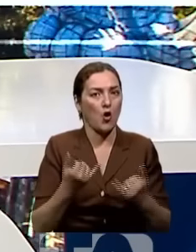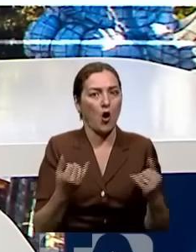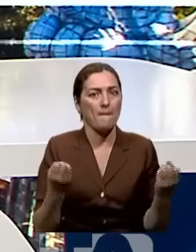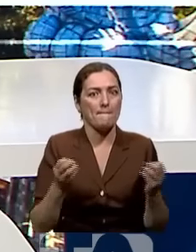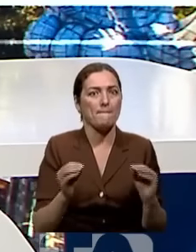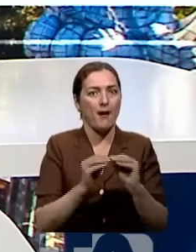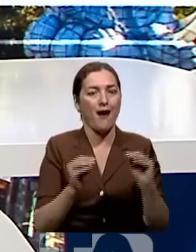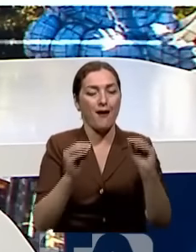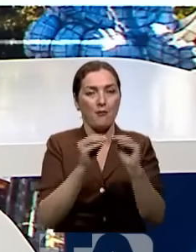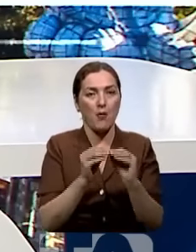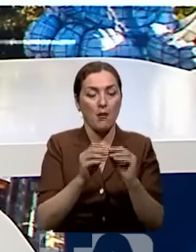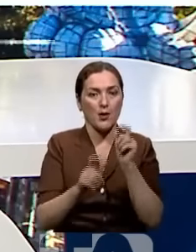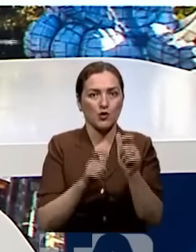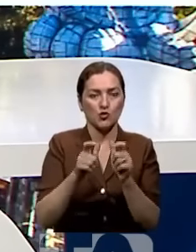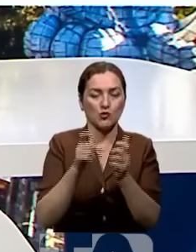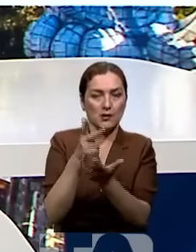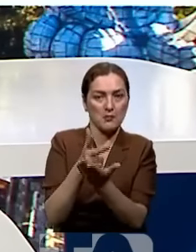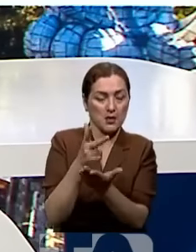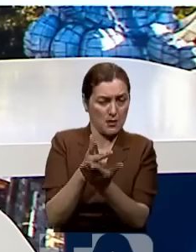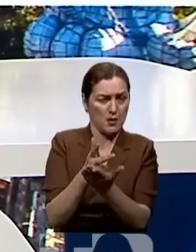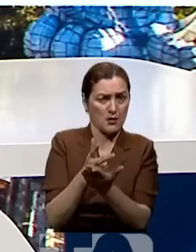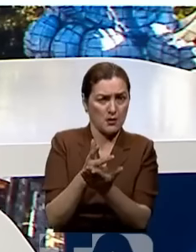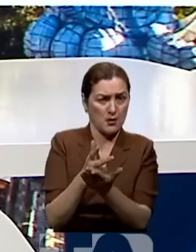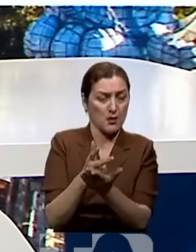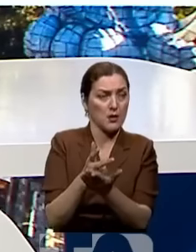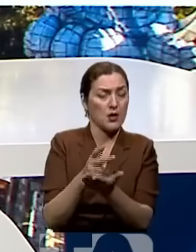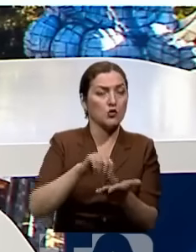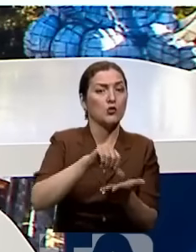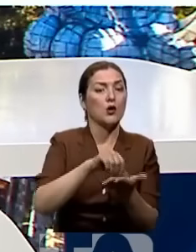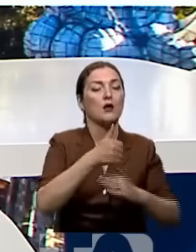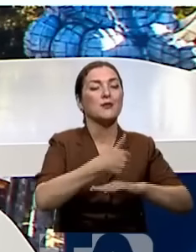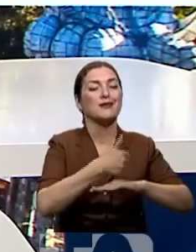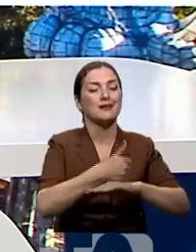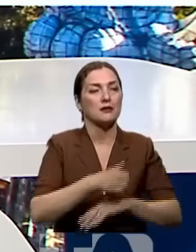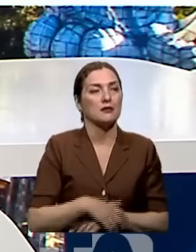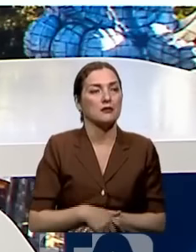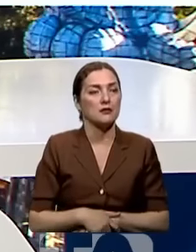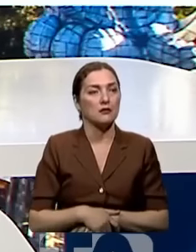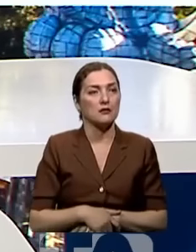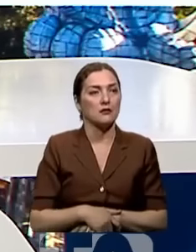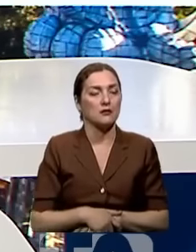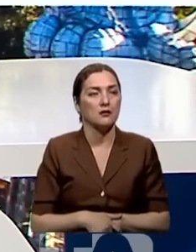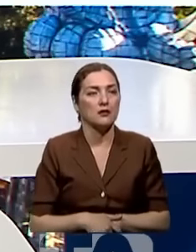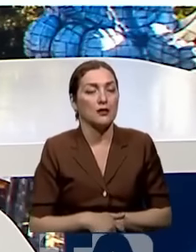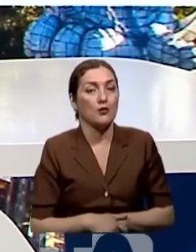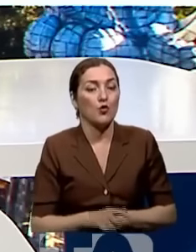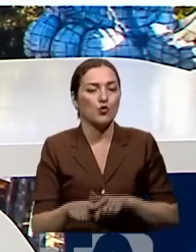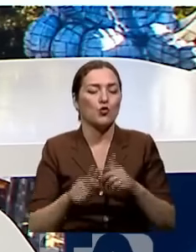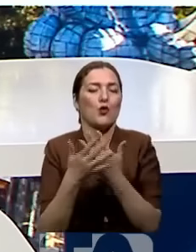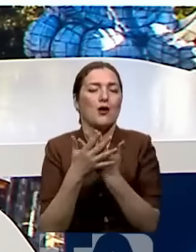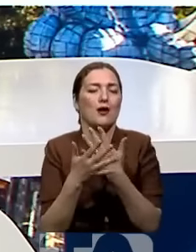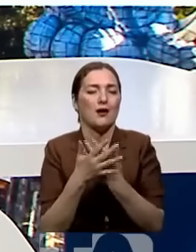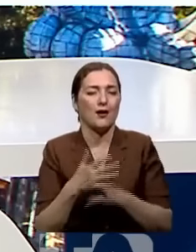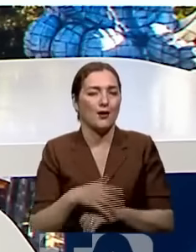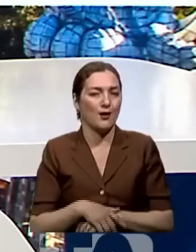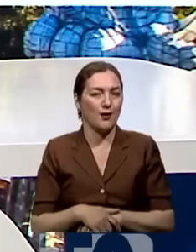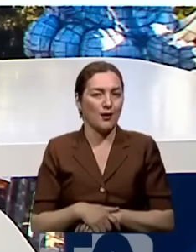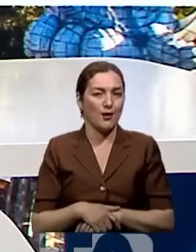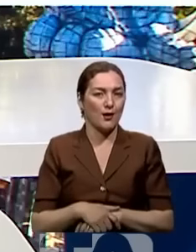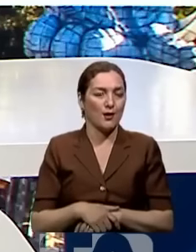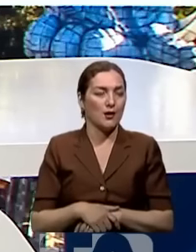de pasajeros en las terminales terrestres de aquí de la ciudad capital y precisamente en Carcelén, en esta terminal, ya los pasajeros